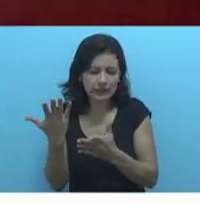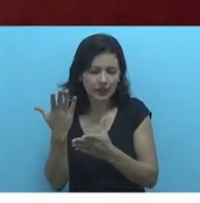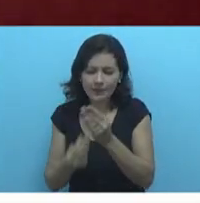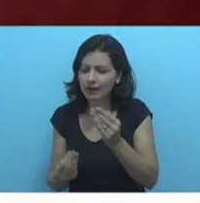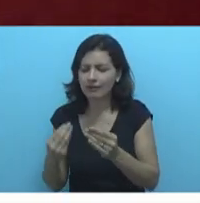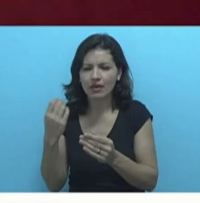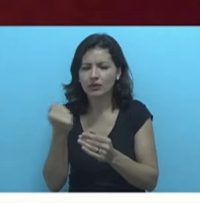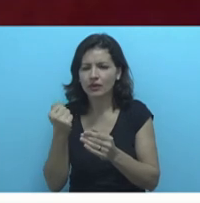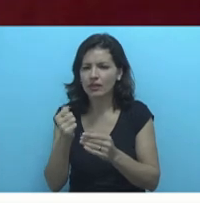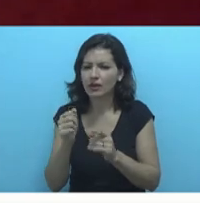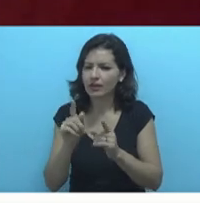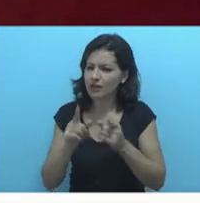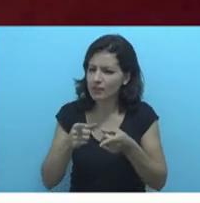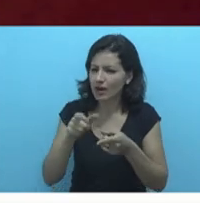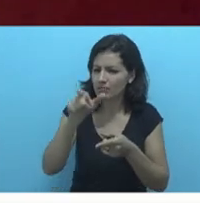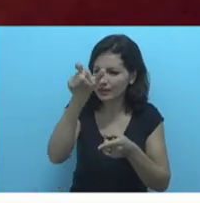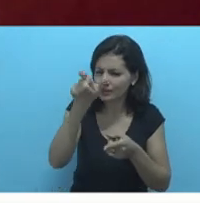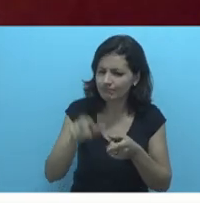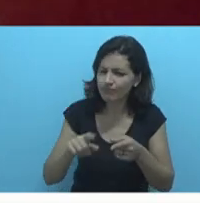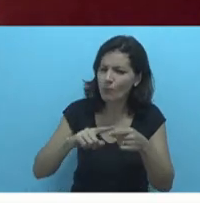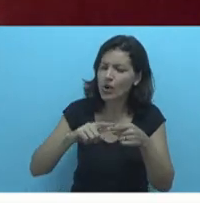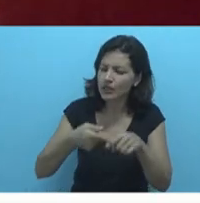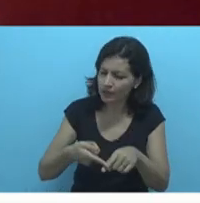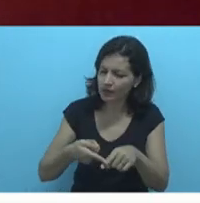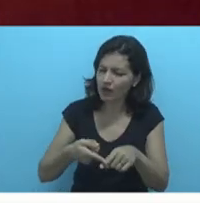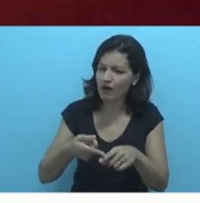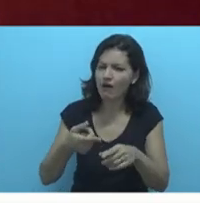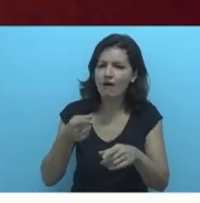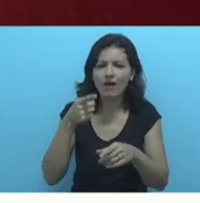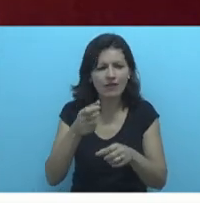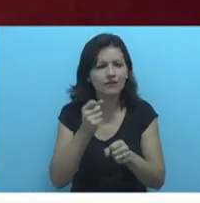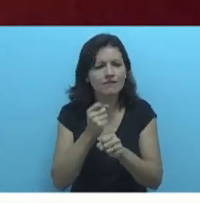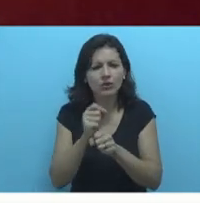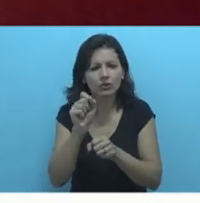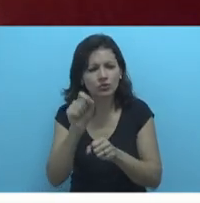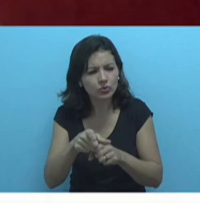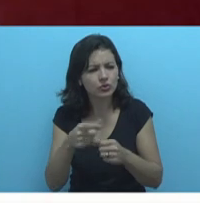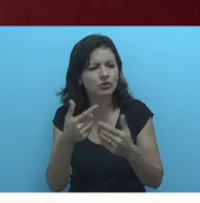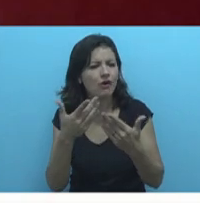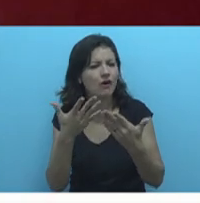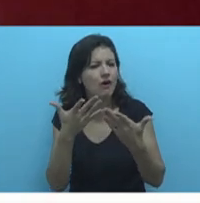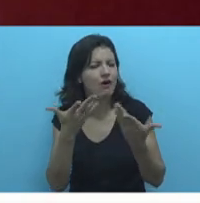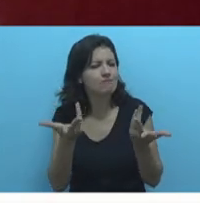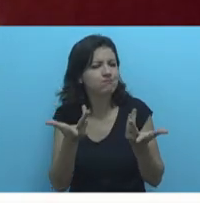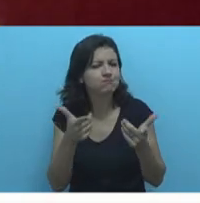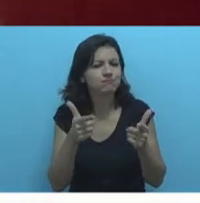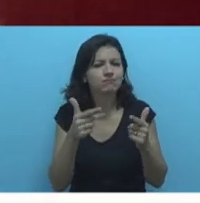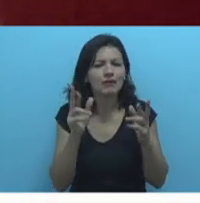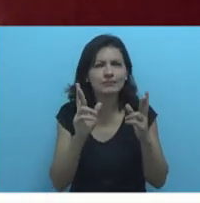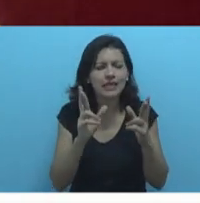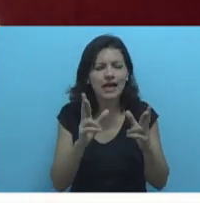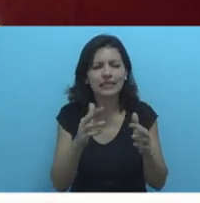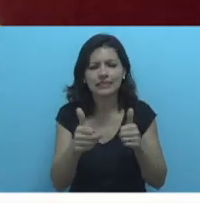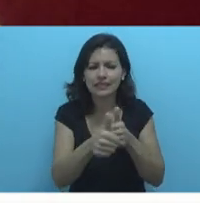daba a muchas personas en la Argentina esperanza, cercanía, que les provocaba respeto.